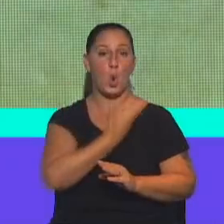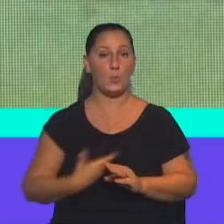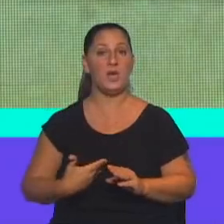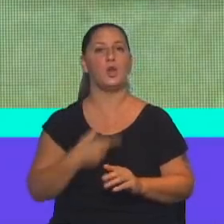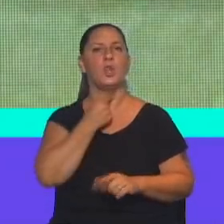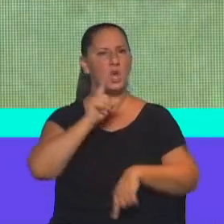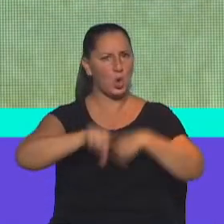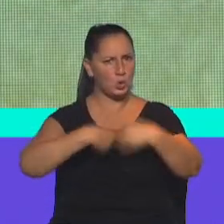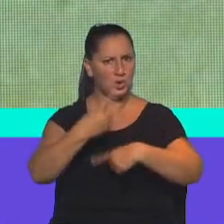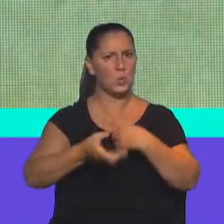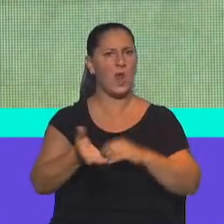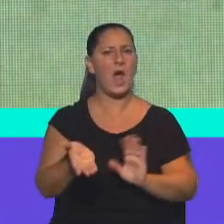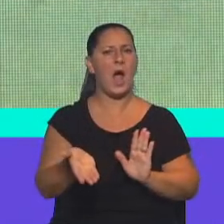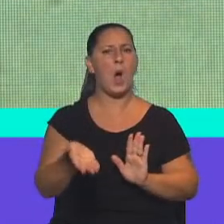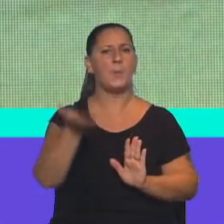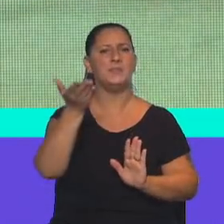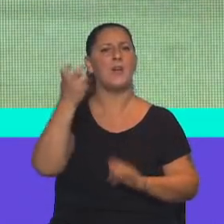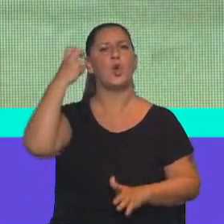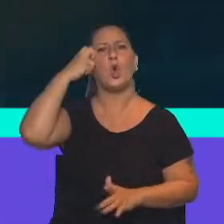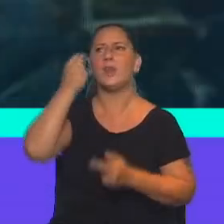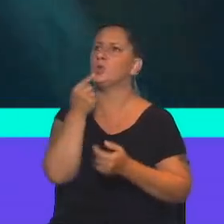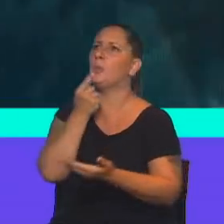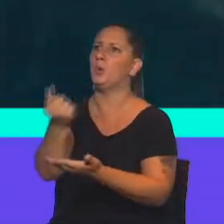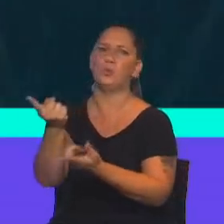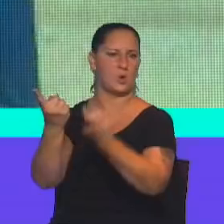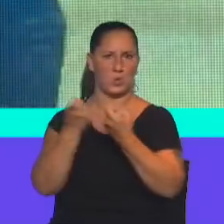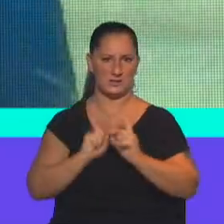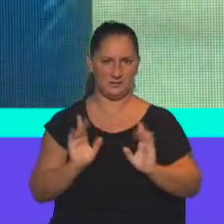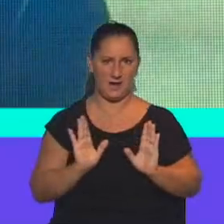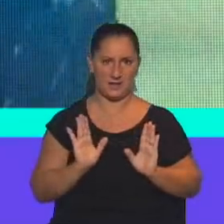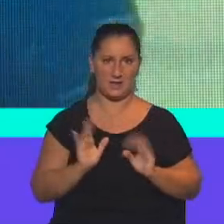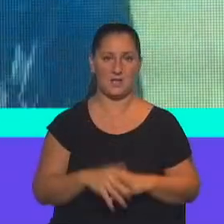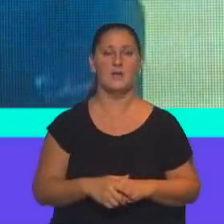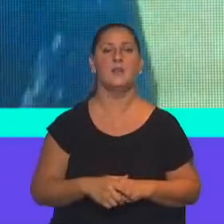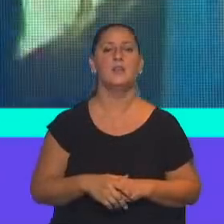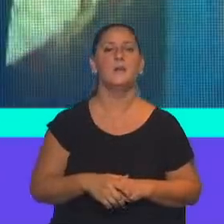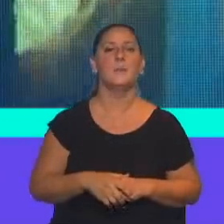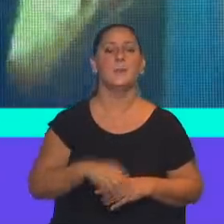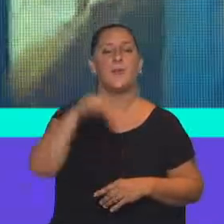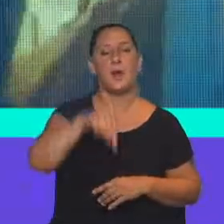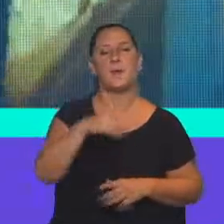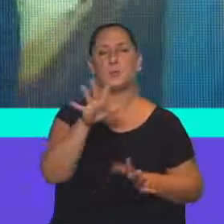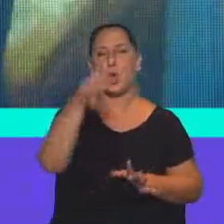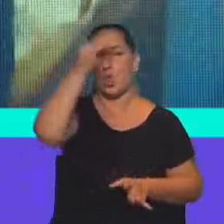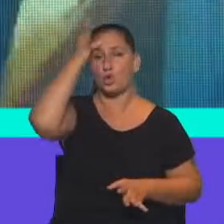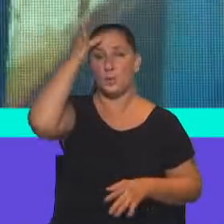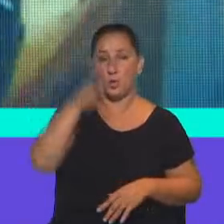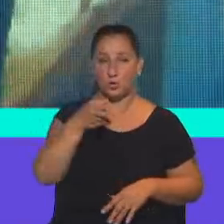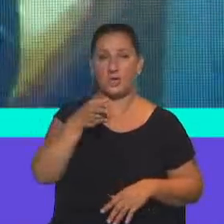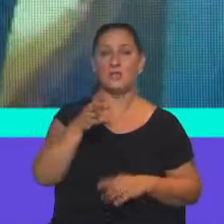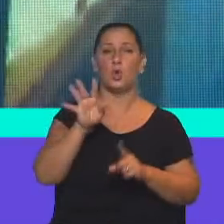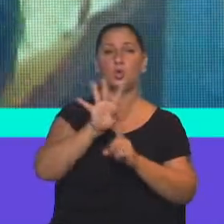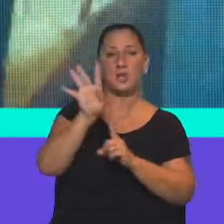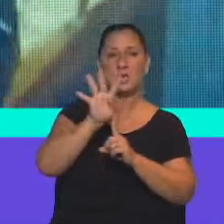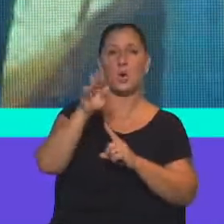seguir aumentando, no tuviera que pasar por el Congreso. Es decir, había dejado, por decirte, en 12% la del trigo y el